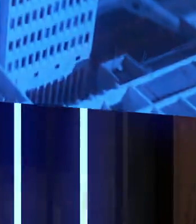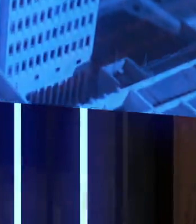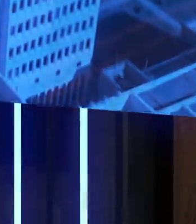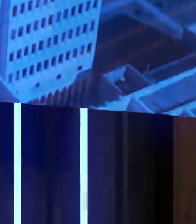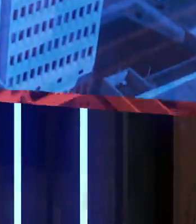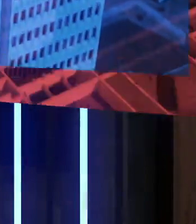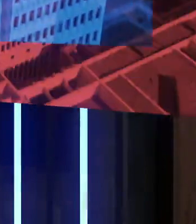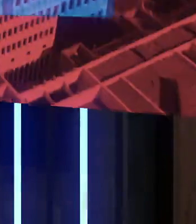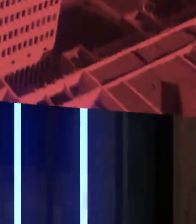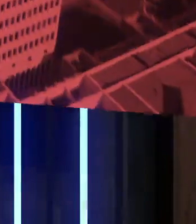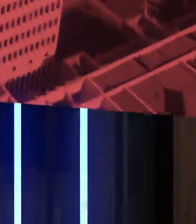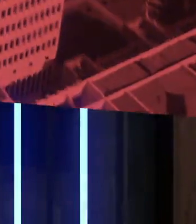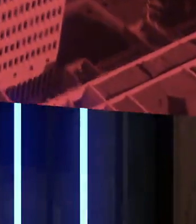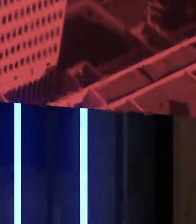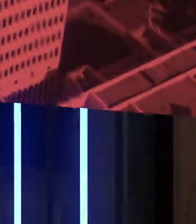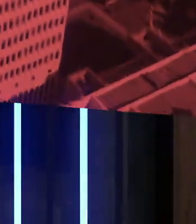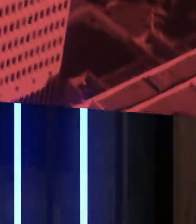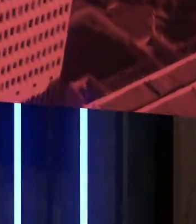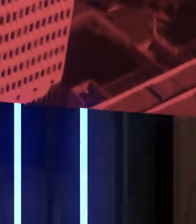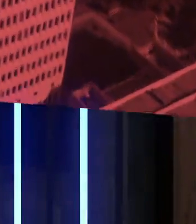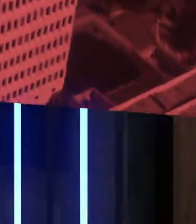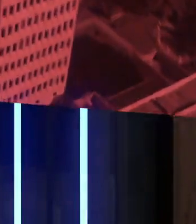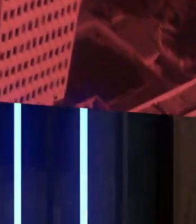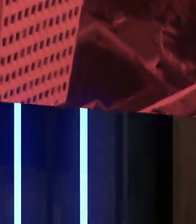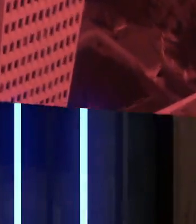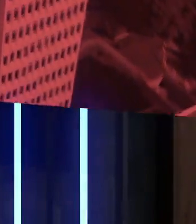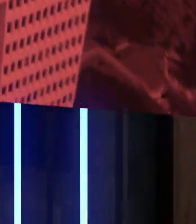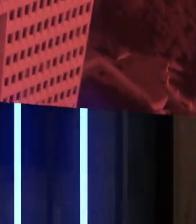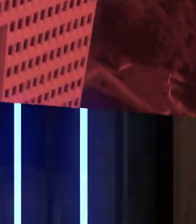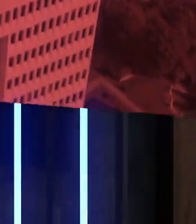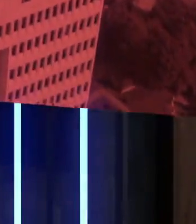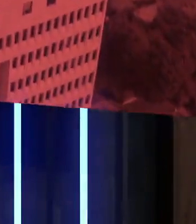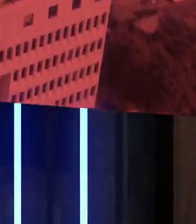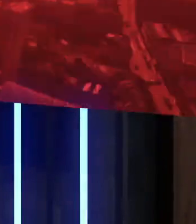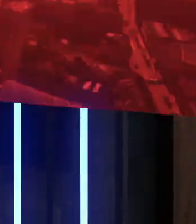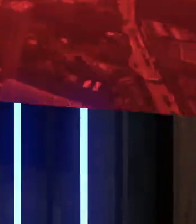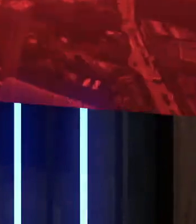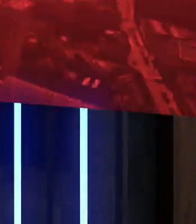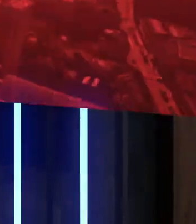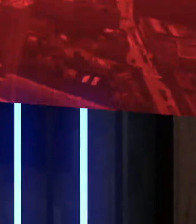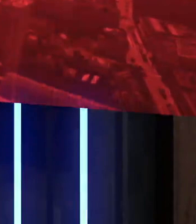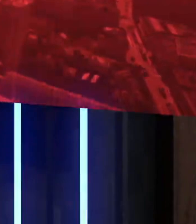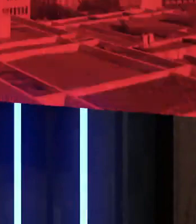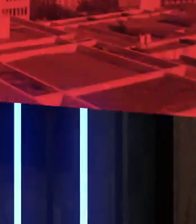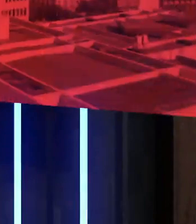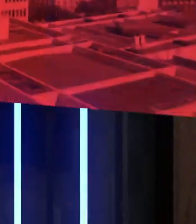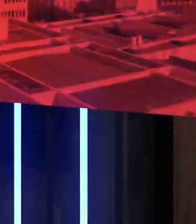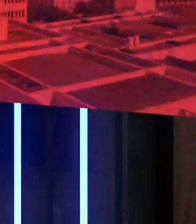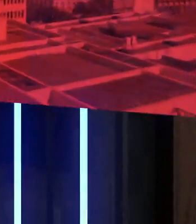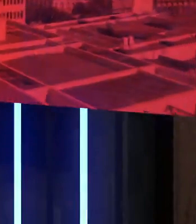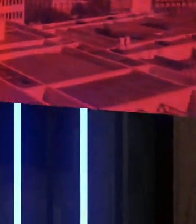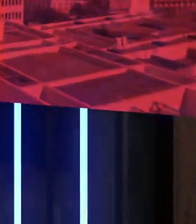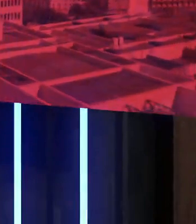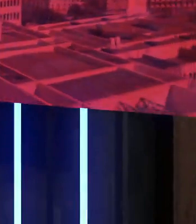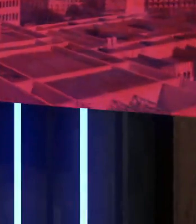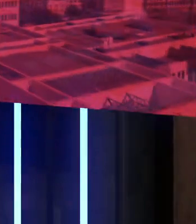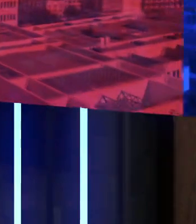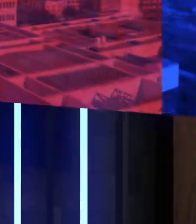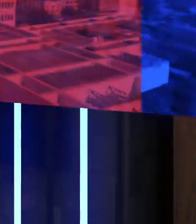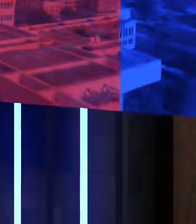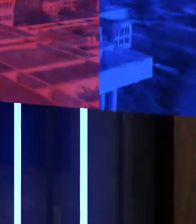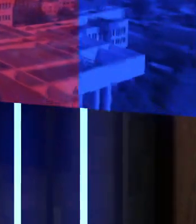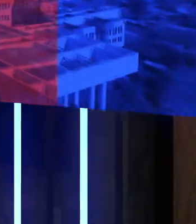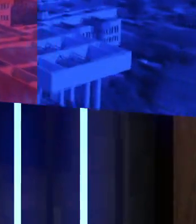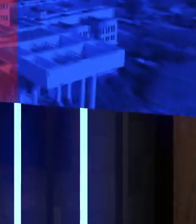Oficiar al ministro Felipe Ward y al Seremi de Bienes Nacionales de la Región de los Lagos respecto de las dificultades que está viviendo la agrupación